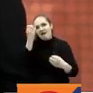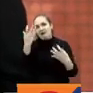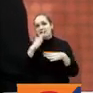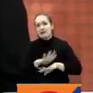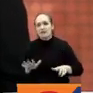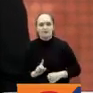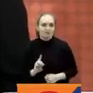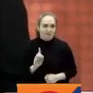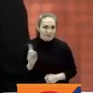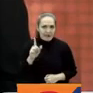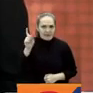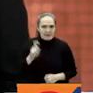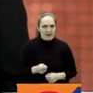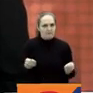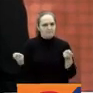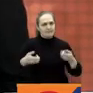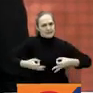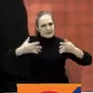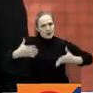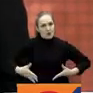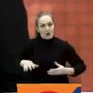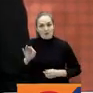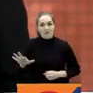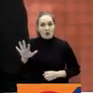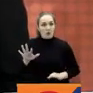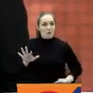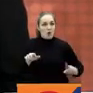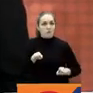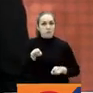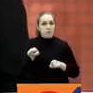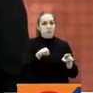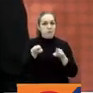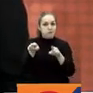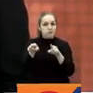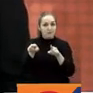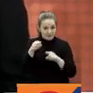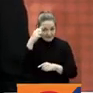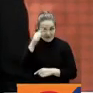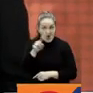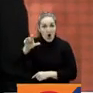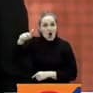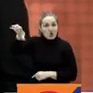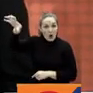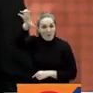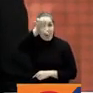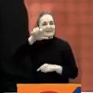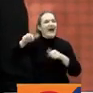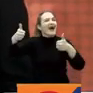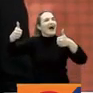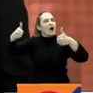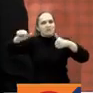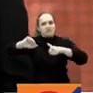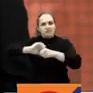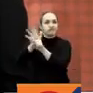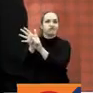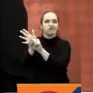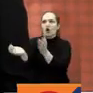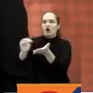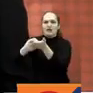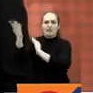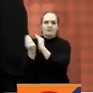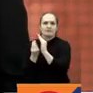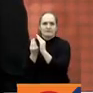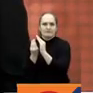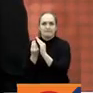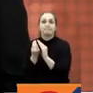las medidas de bioseguridad. El virus no está derrotado, tanto que en otros países han vuelto los confinamientos. Laura Rojas consultó a